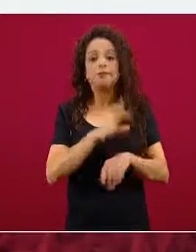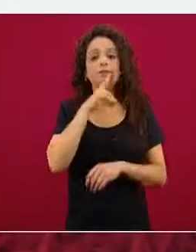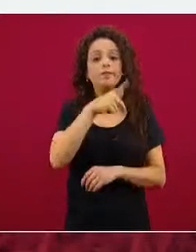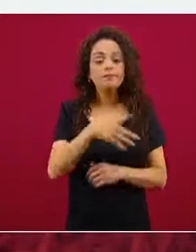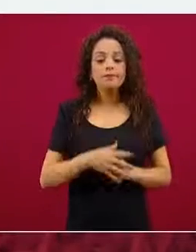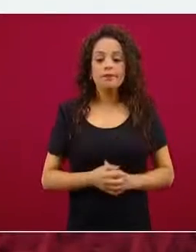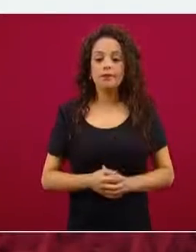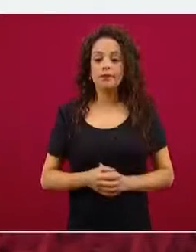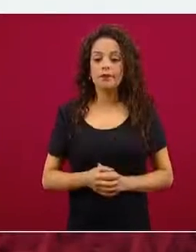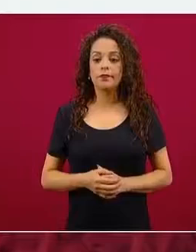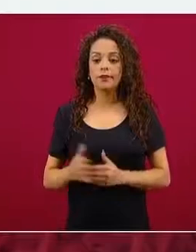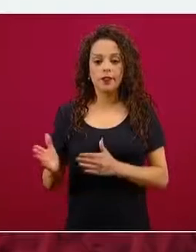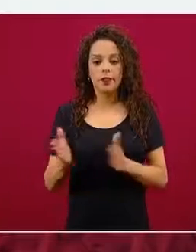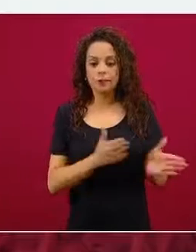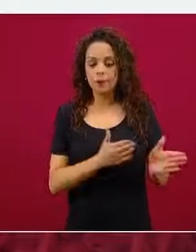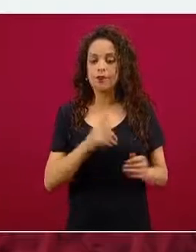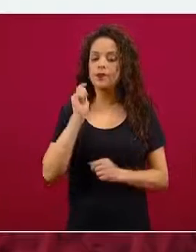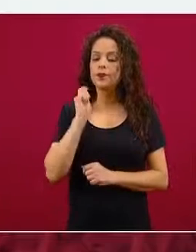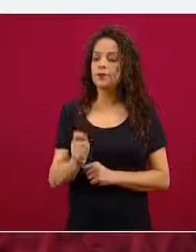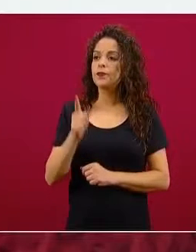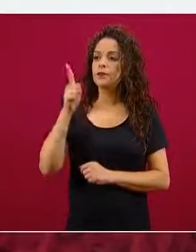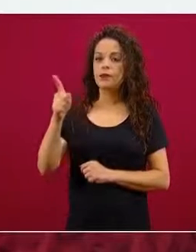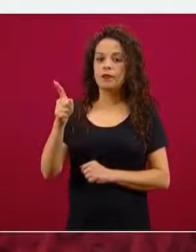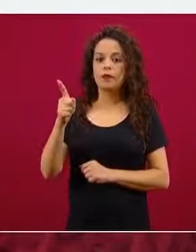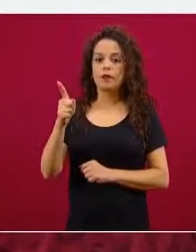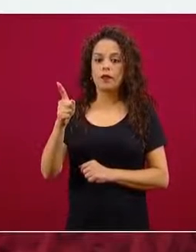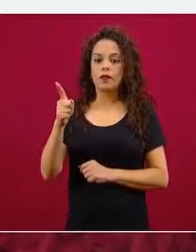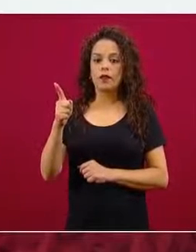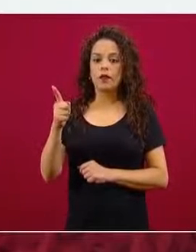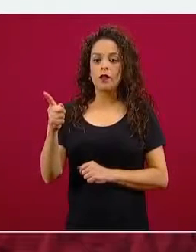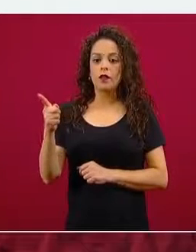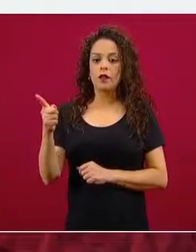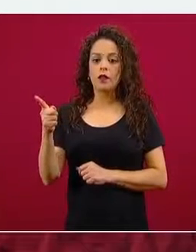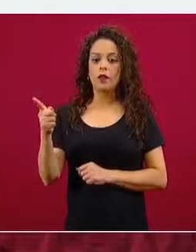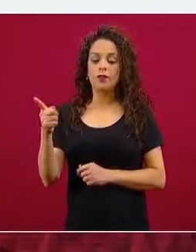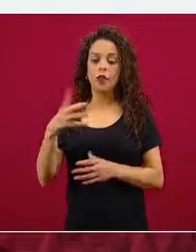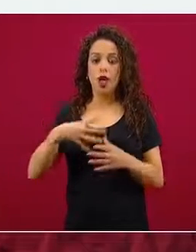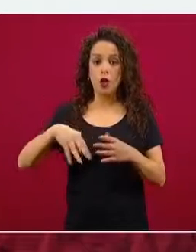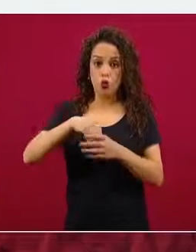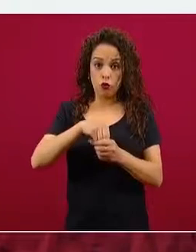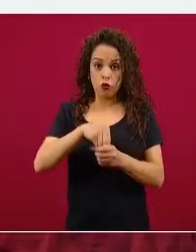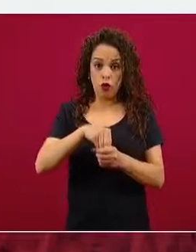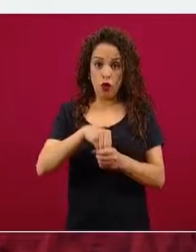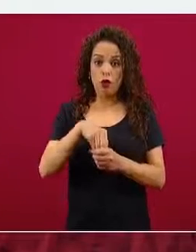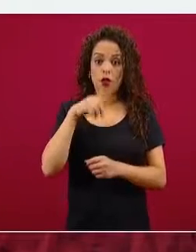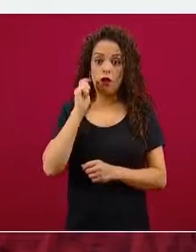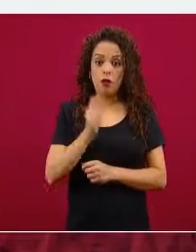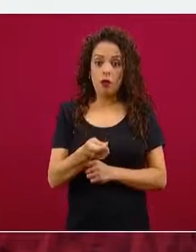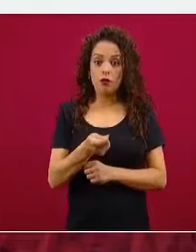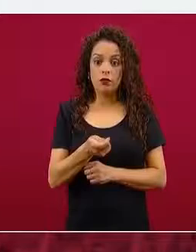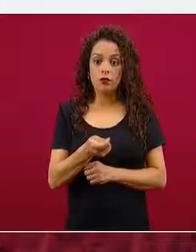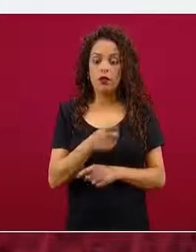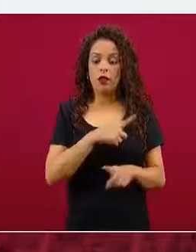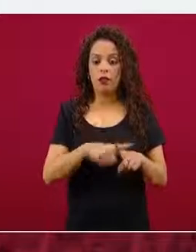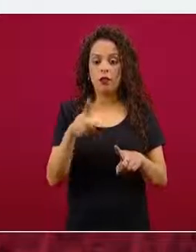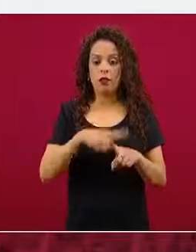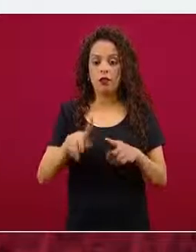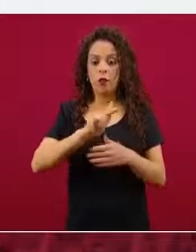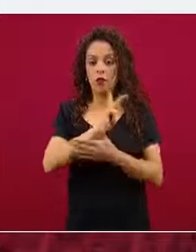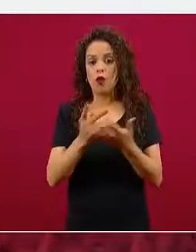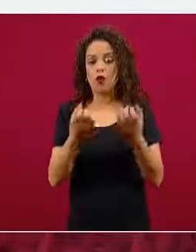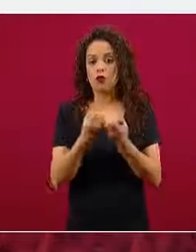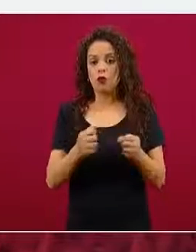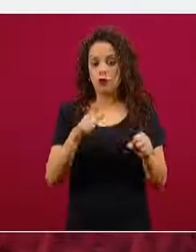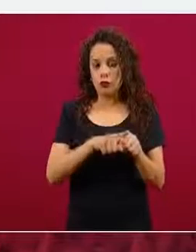Los impactos de la inclusión, aquí hay dos importantes, que son el impacto del otorgamiento de programas sociales a través de